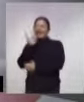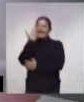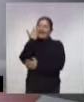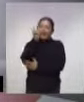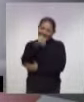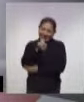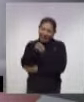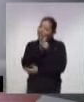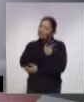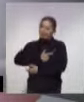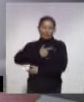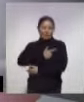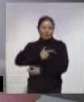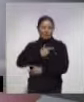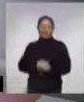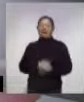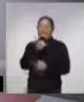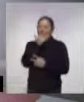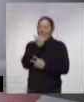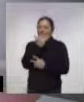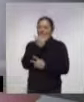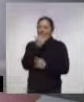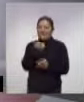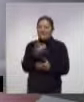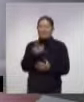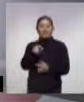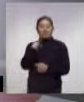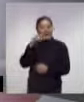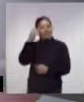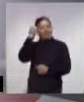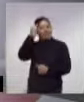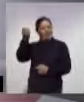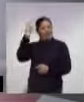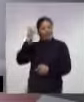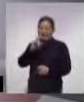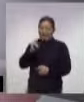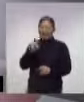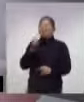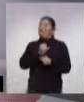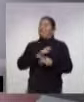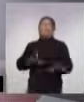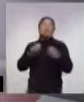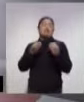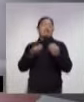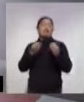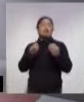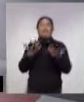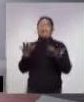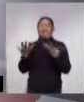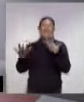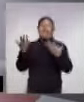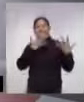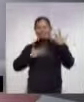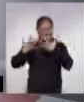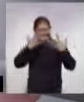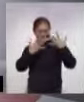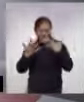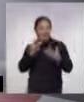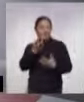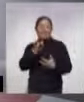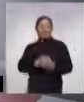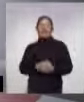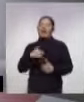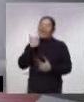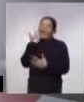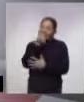con muchísimo gusto y ofrecer una disculpa. No creo que se me pasó. Ha habido mucha información, hemos estado a las carreras, así es que